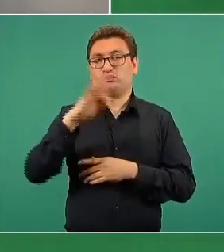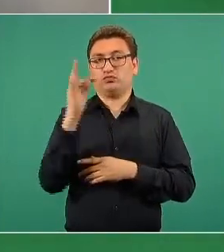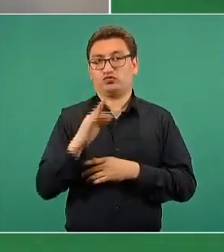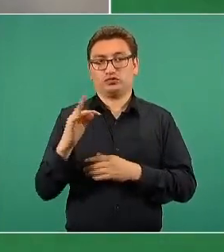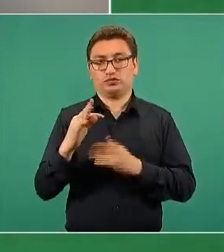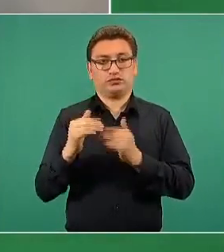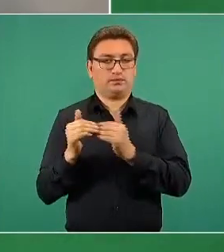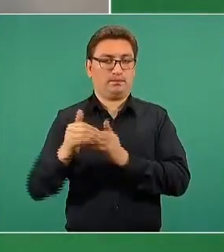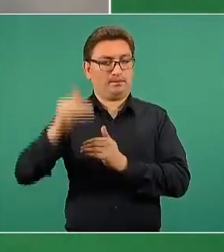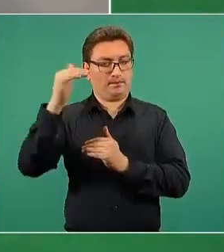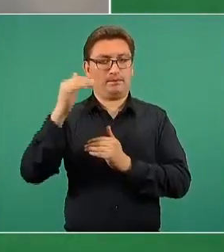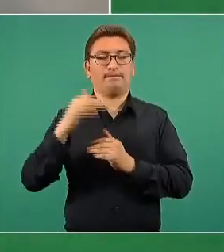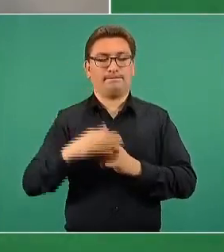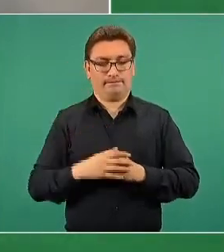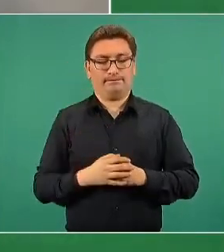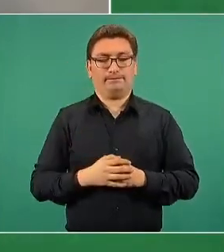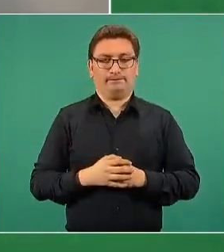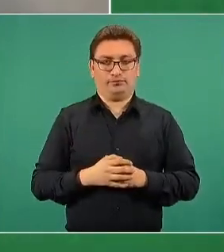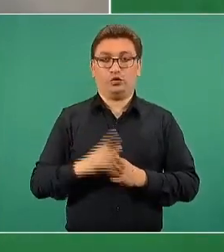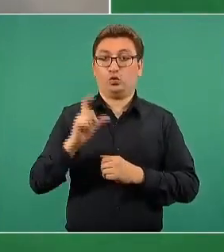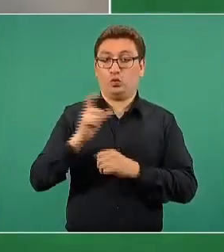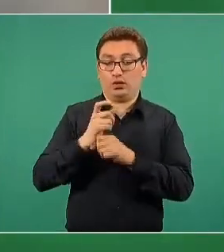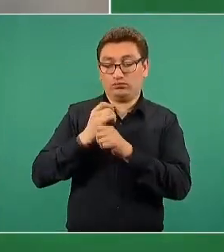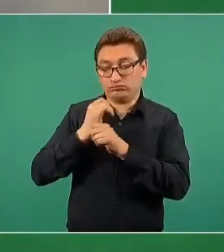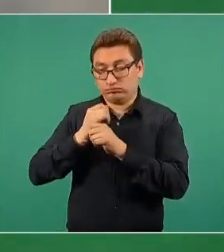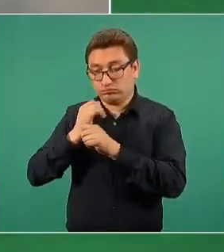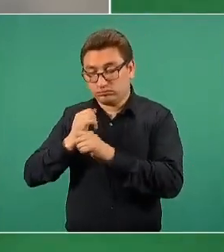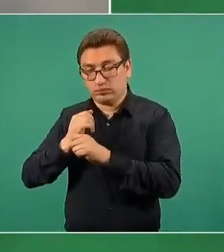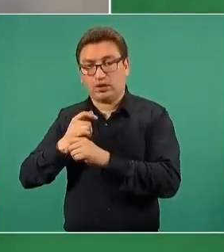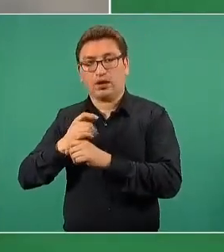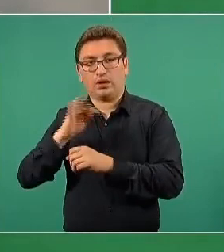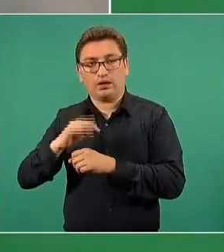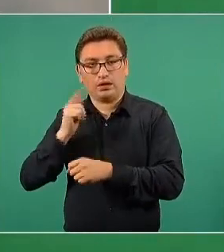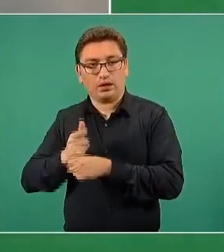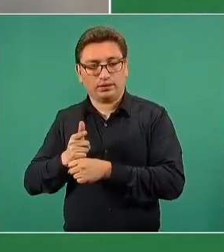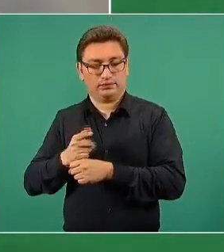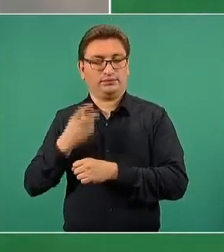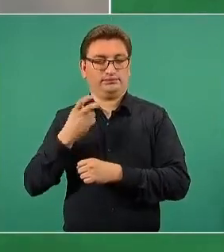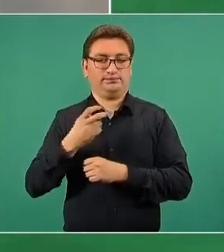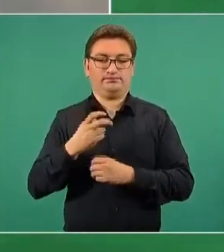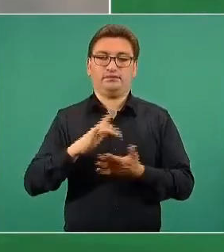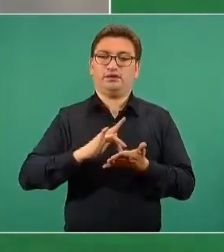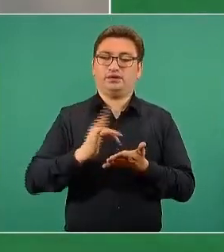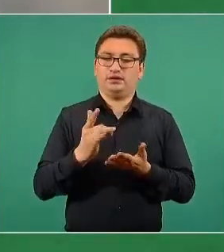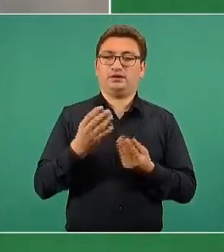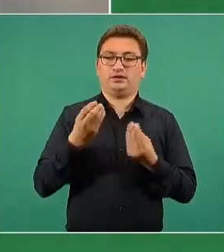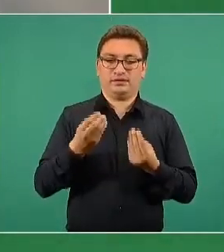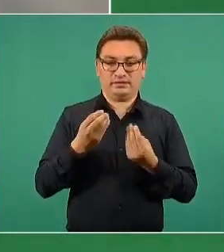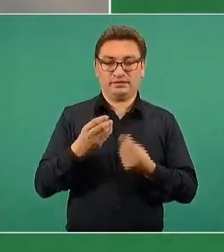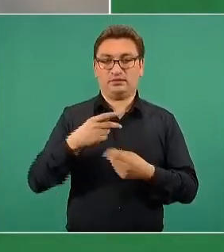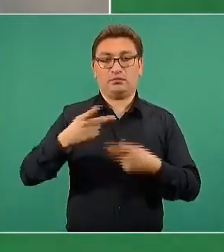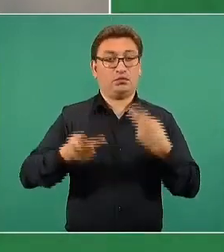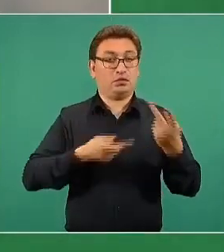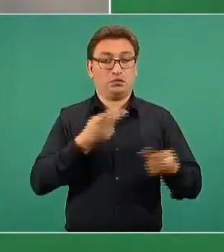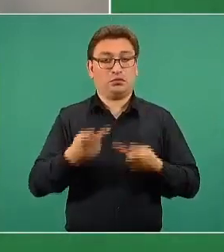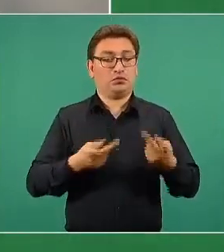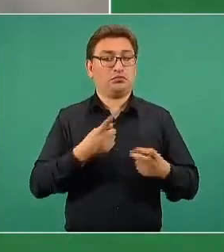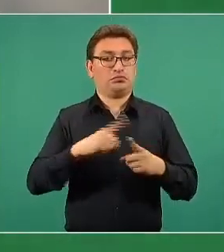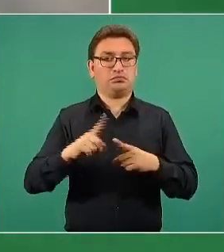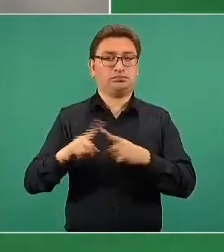50% de eficacia en los ensayos clínicos. Muchísimas gracias por sus